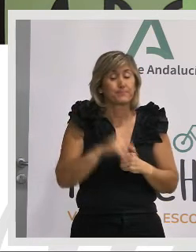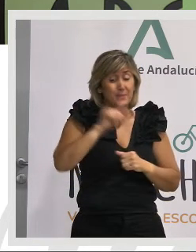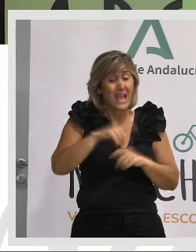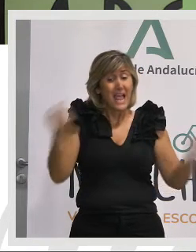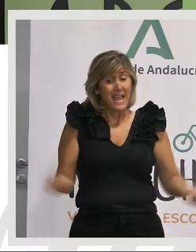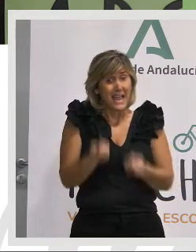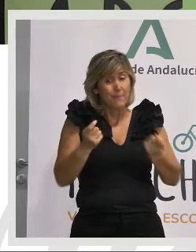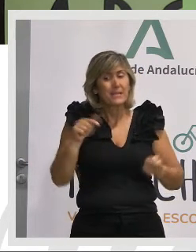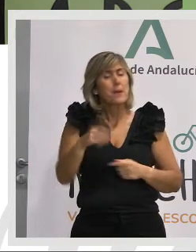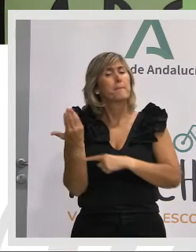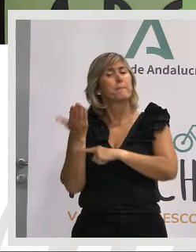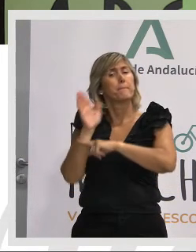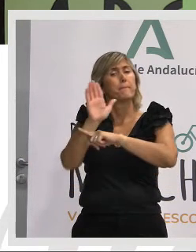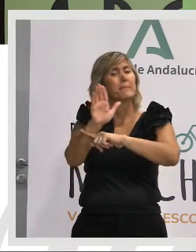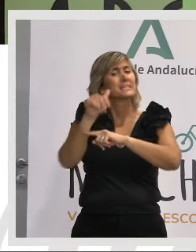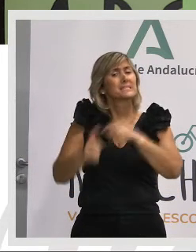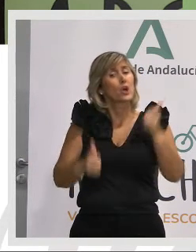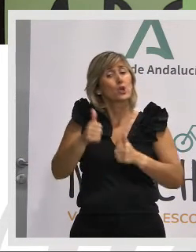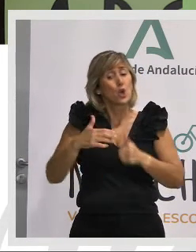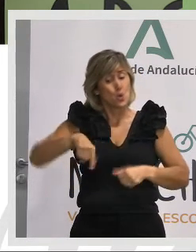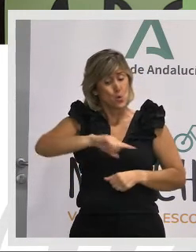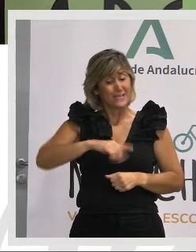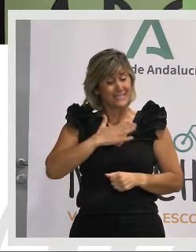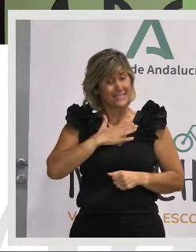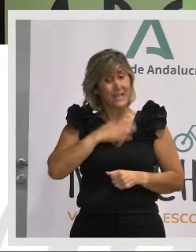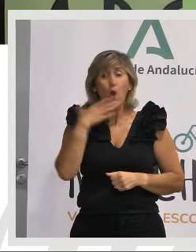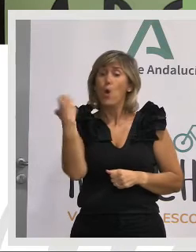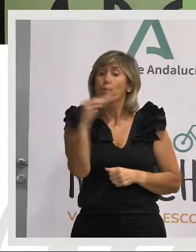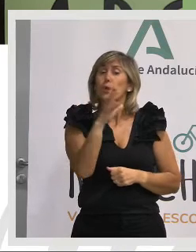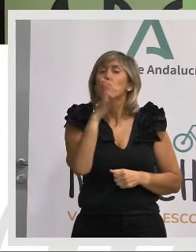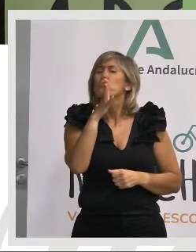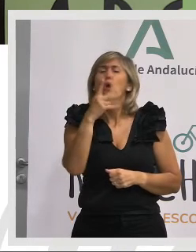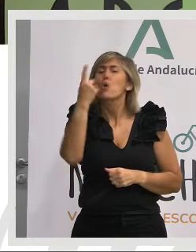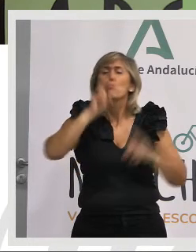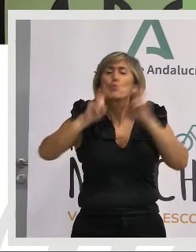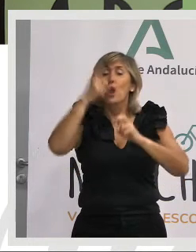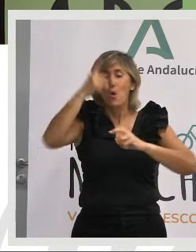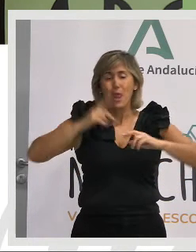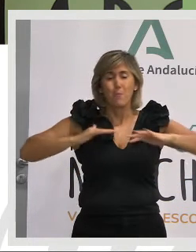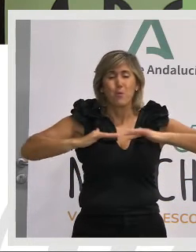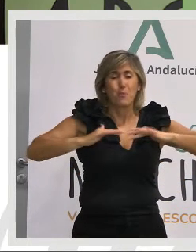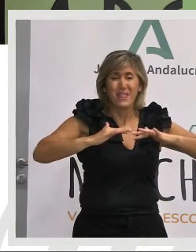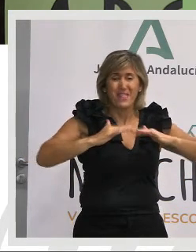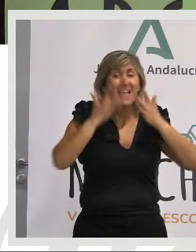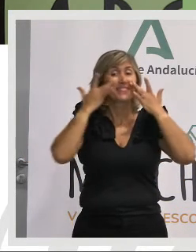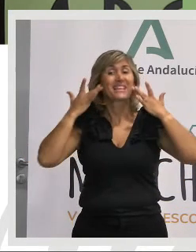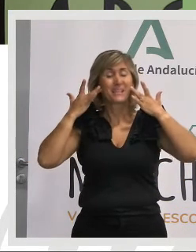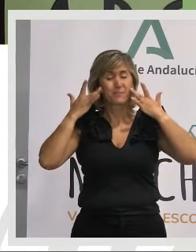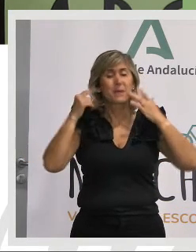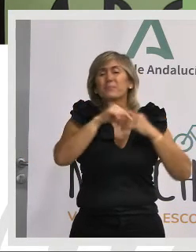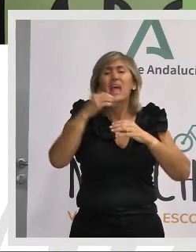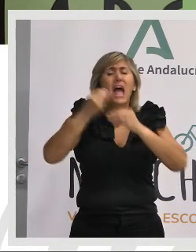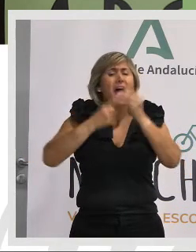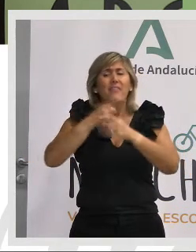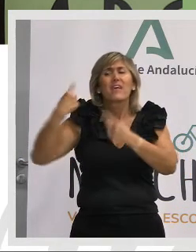a este concurso, se denomina Nuestra Juventud por una Movilidad Sostenible. Sensibiliza sobre los viajes